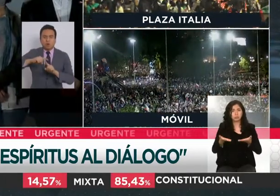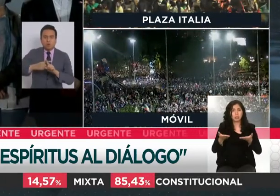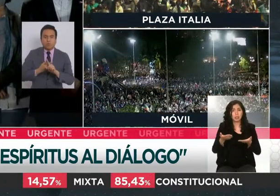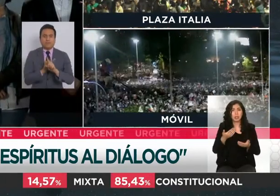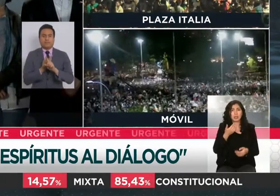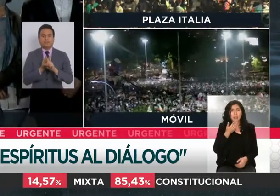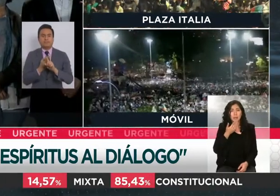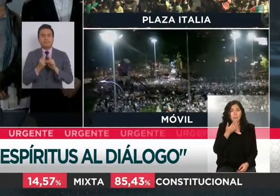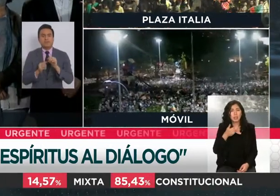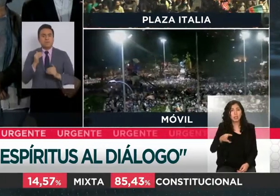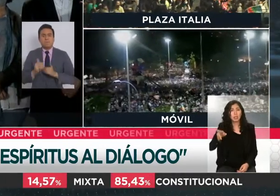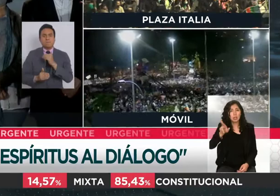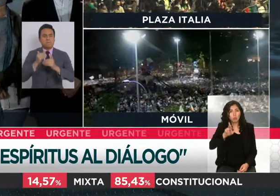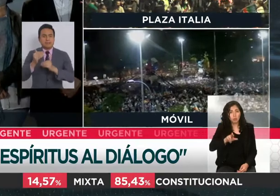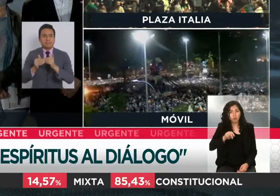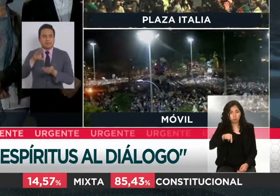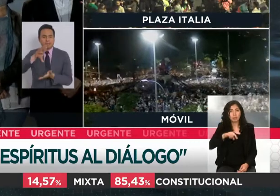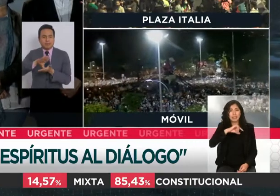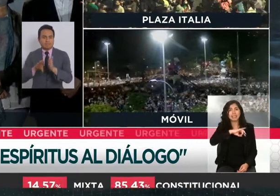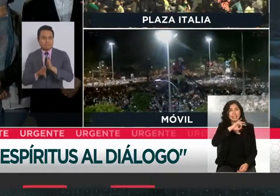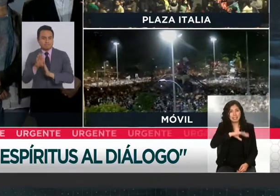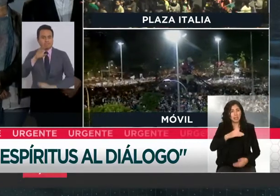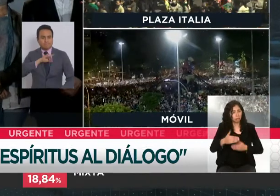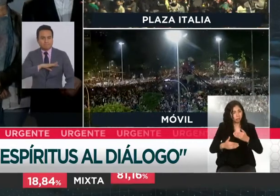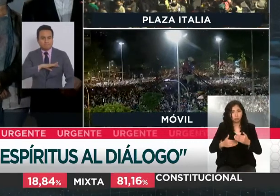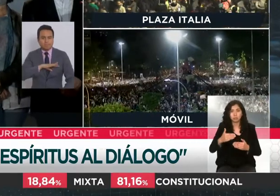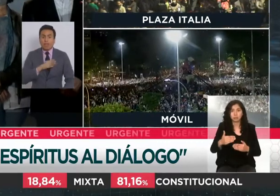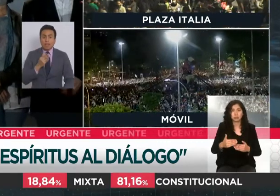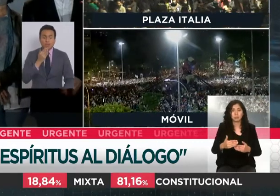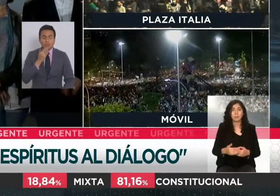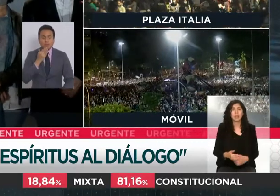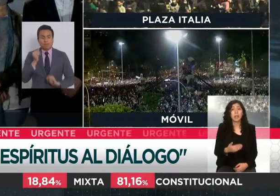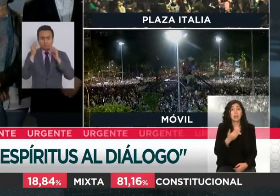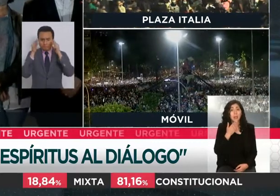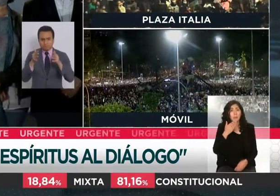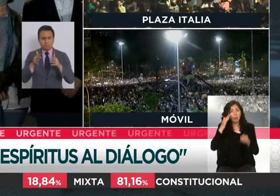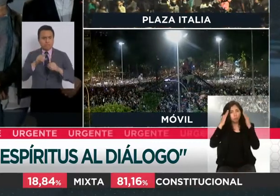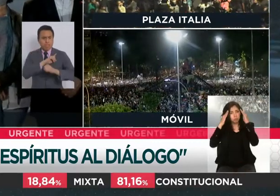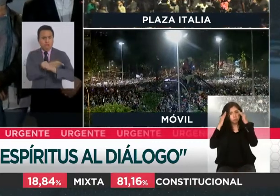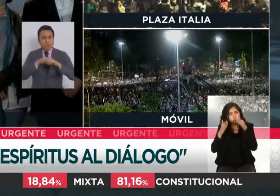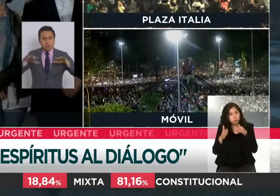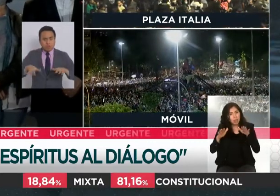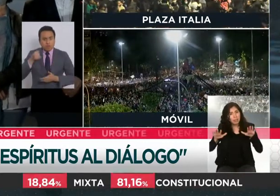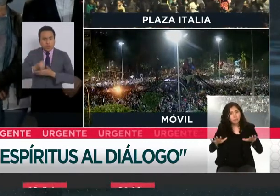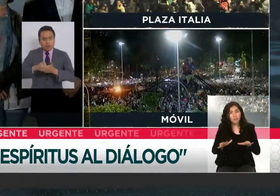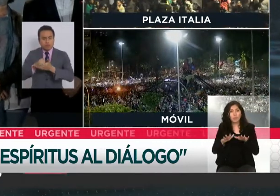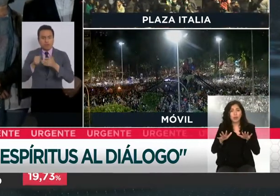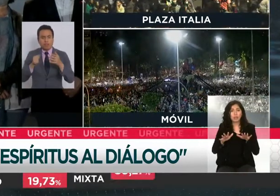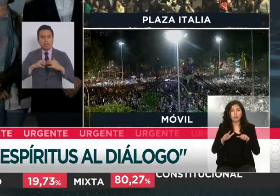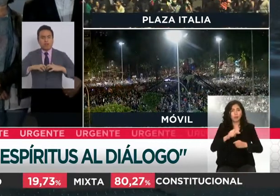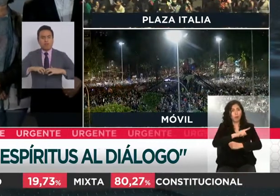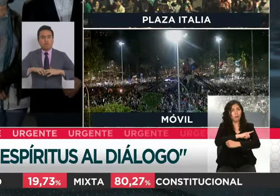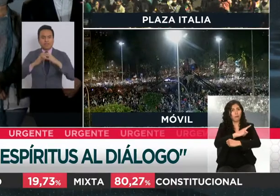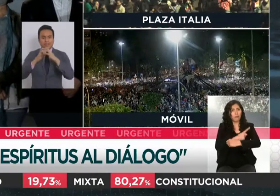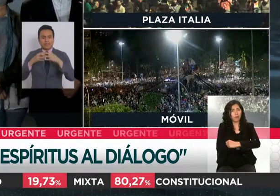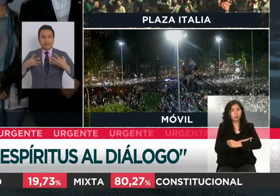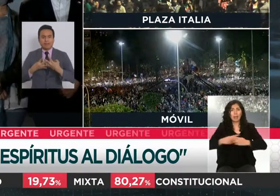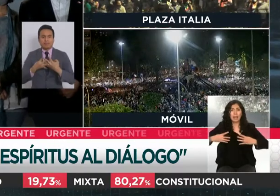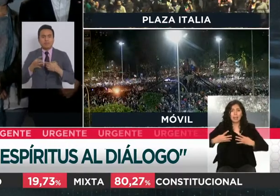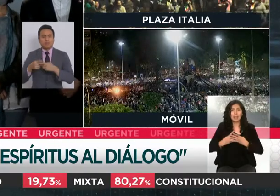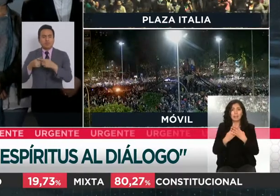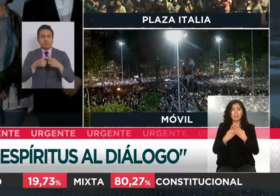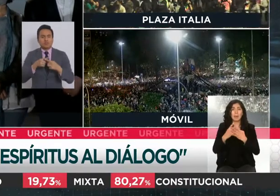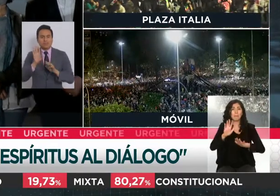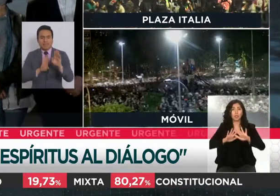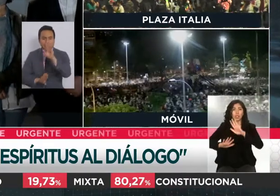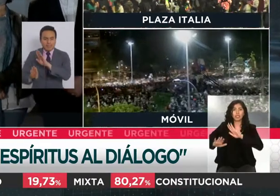nuevamente en plena marcha a nuestro país. También concentraremos nuestros esfuerzos en fortalecer la red de protección